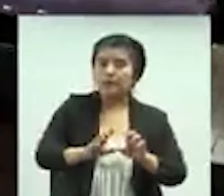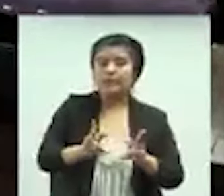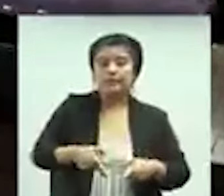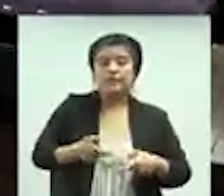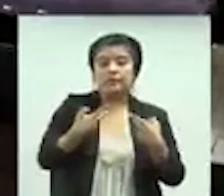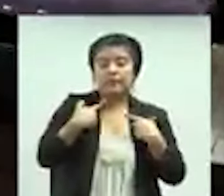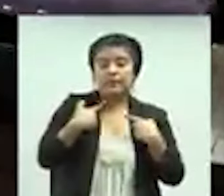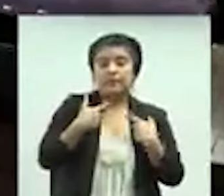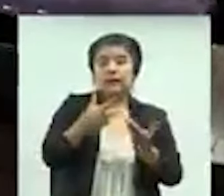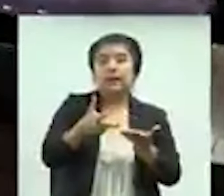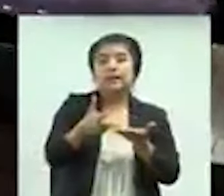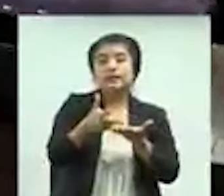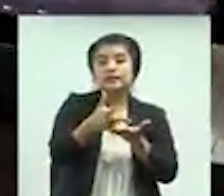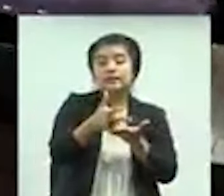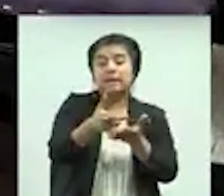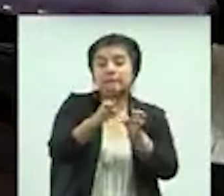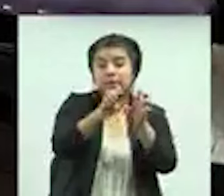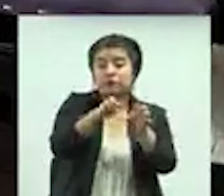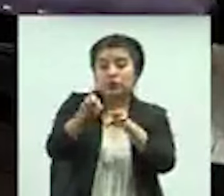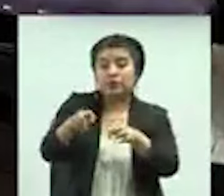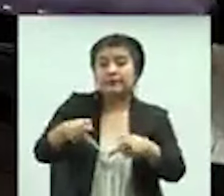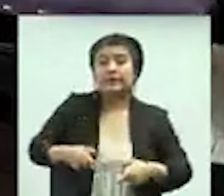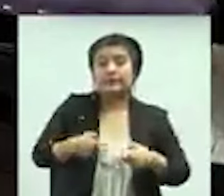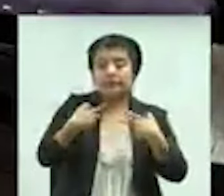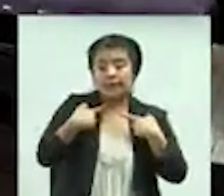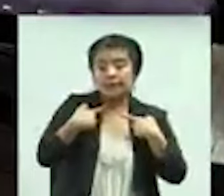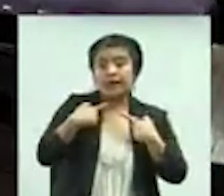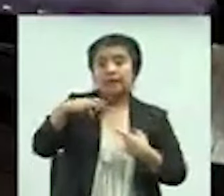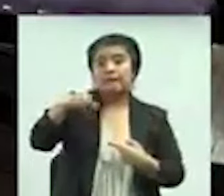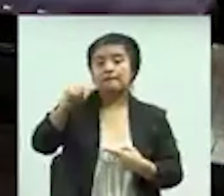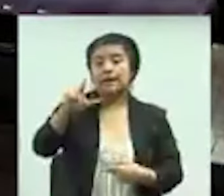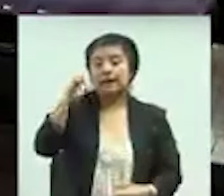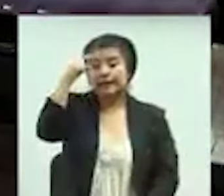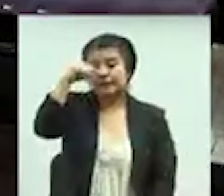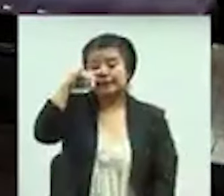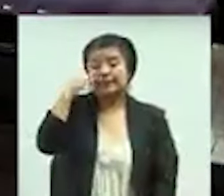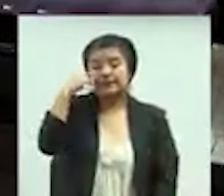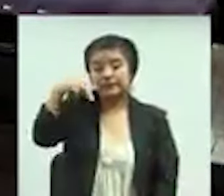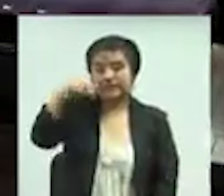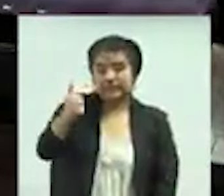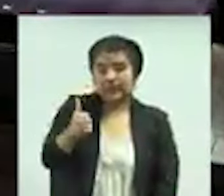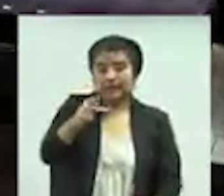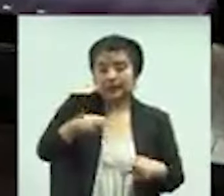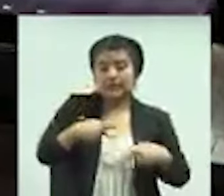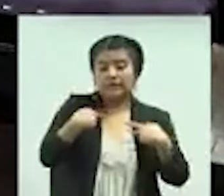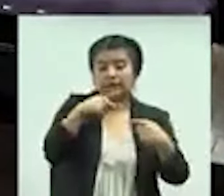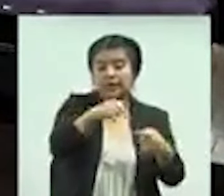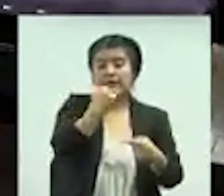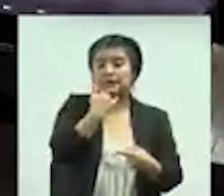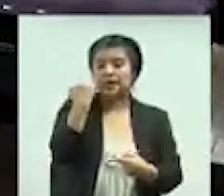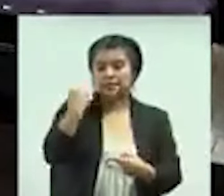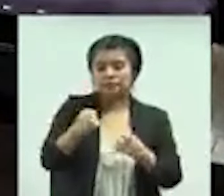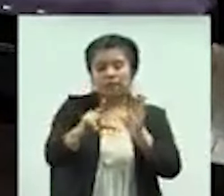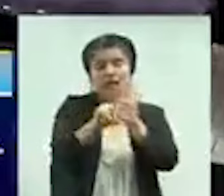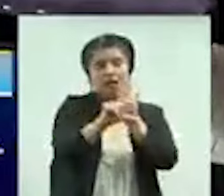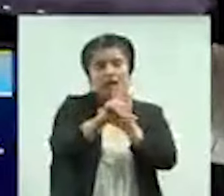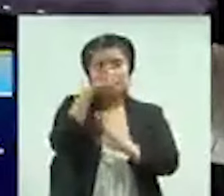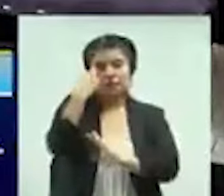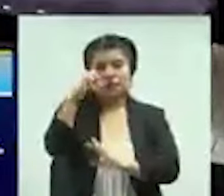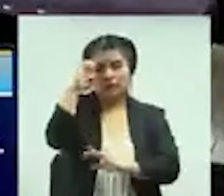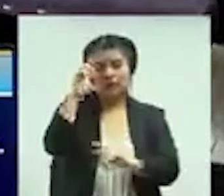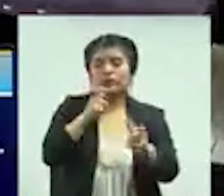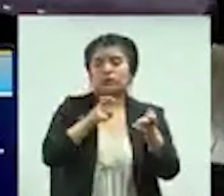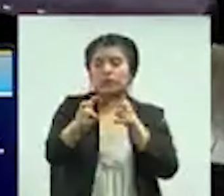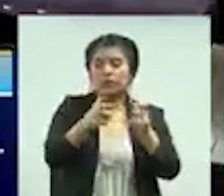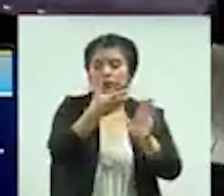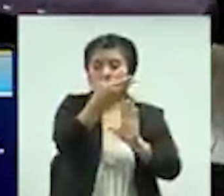para ciudadanos israelíes en Palestina está limitada por el contexto actual y las leyes y políticas que rigen entre los